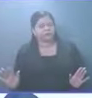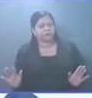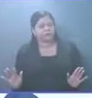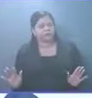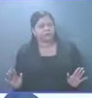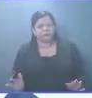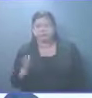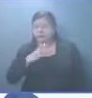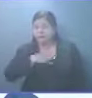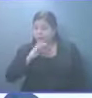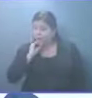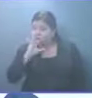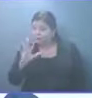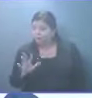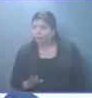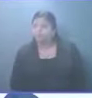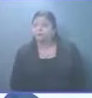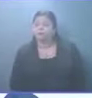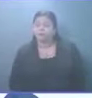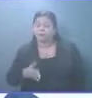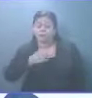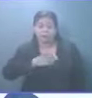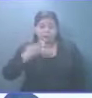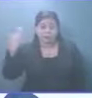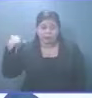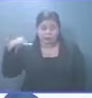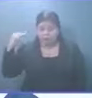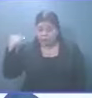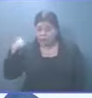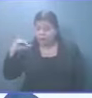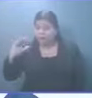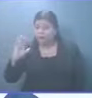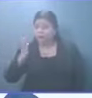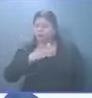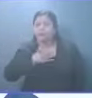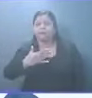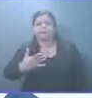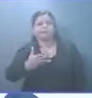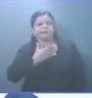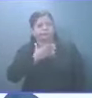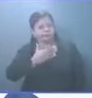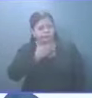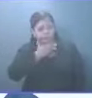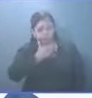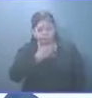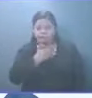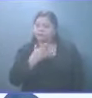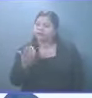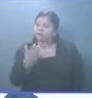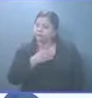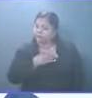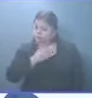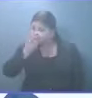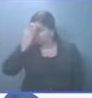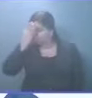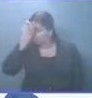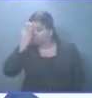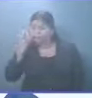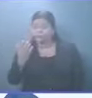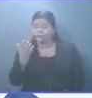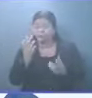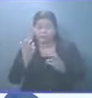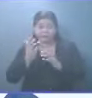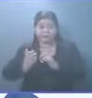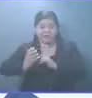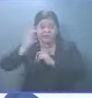Siempre traigo a colación esa historia que yo he vivido, gracias a Dios, que me costó, vea. Me costó porque no solo eran regañadas de la